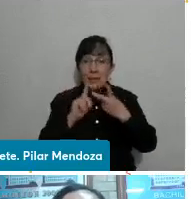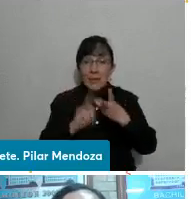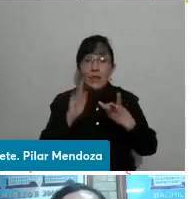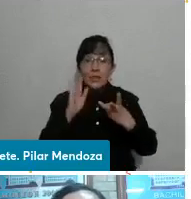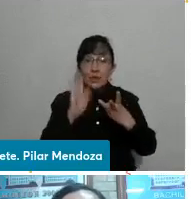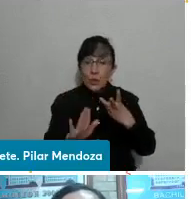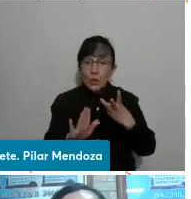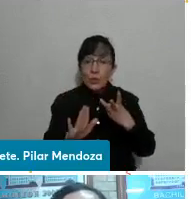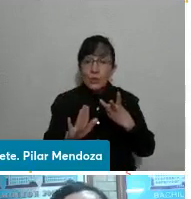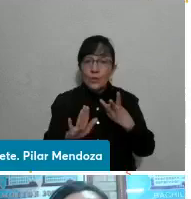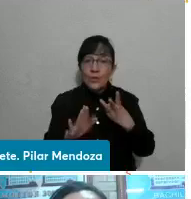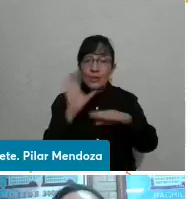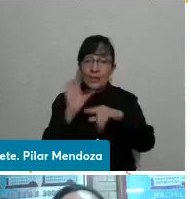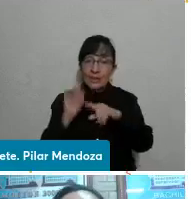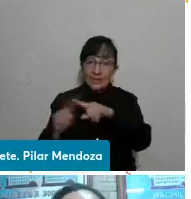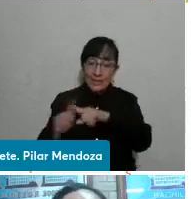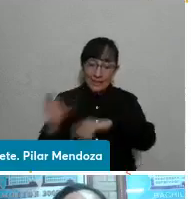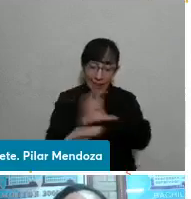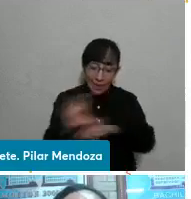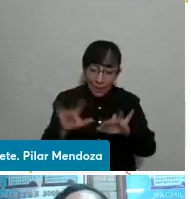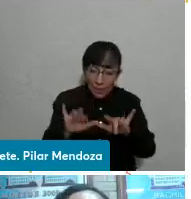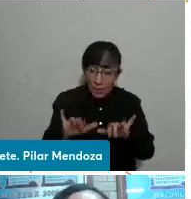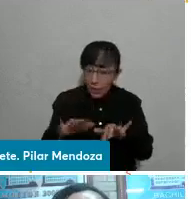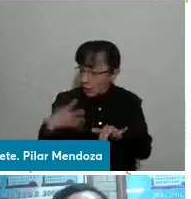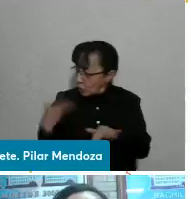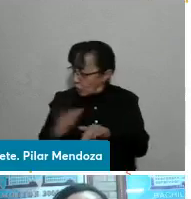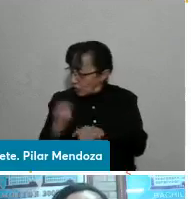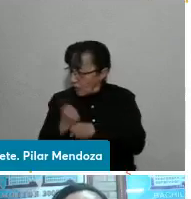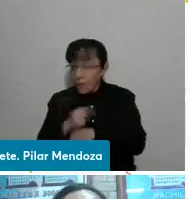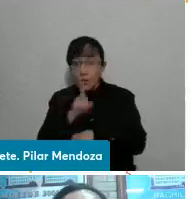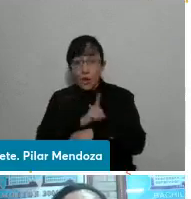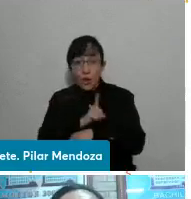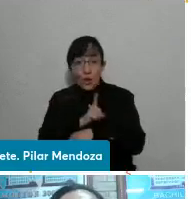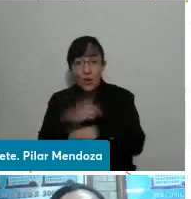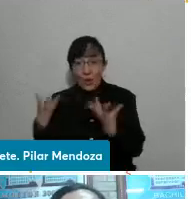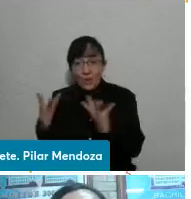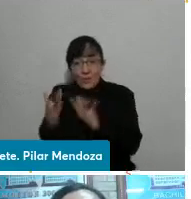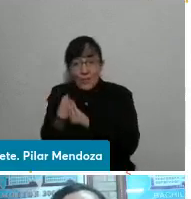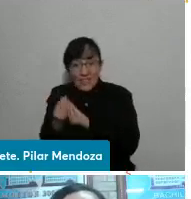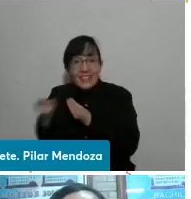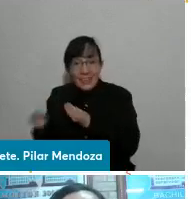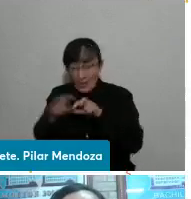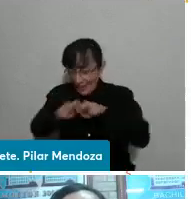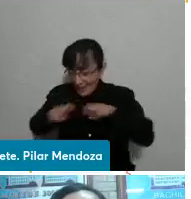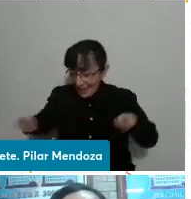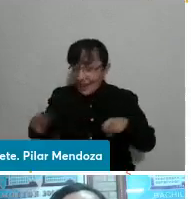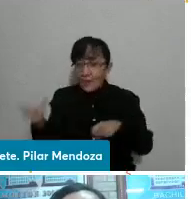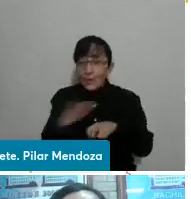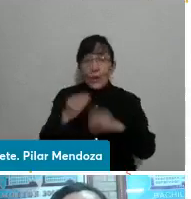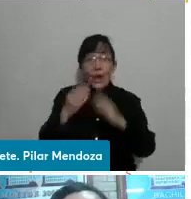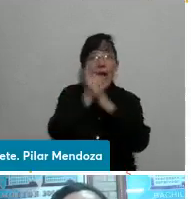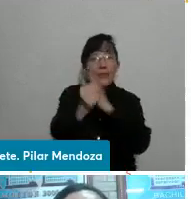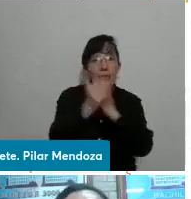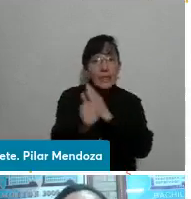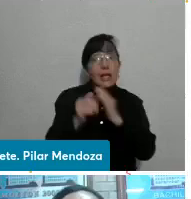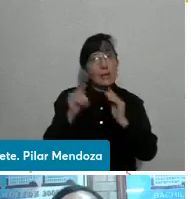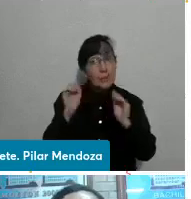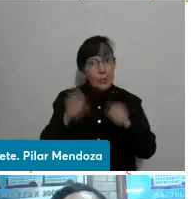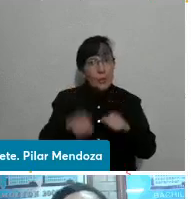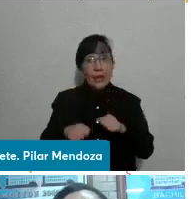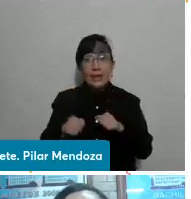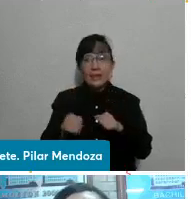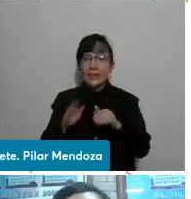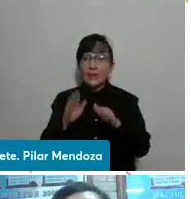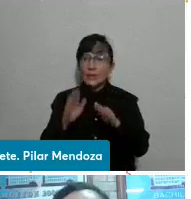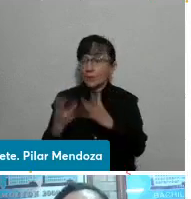en donde trabajan de forma colaborativa y los estudiantes pues tienen la habilidad y la fortuna de trabajar con